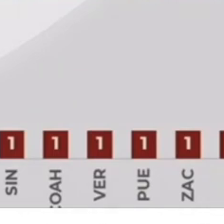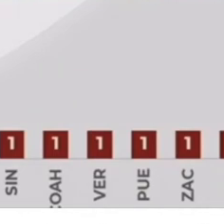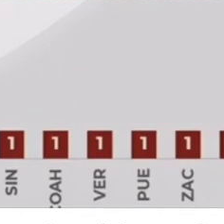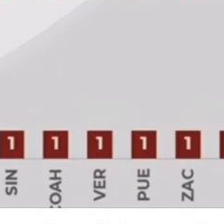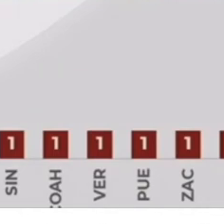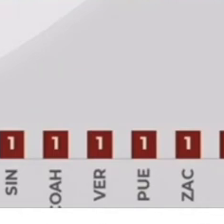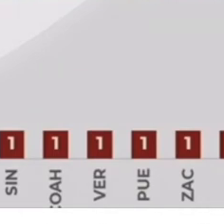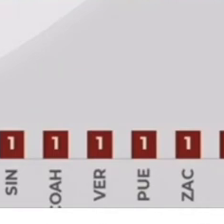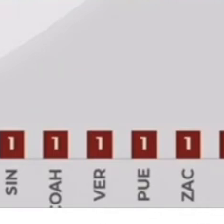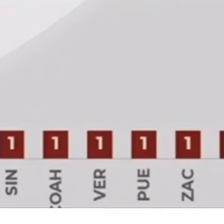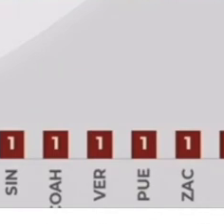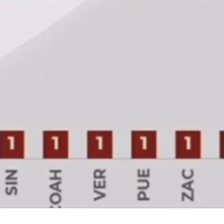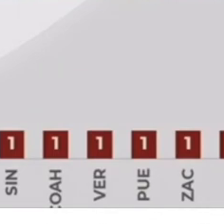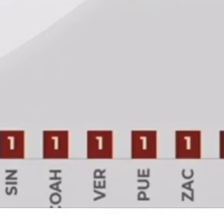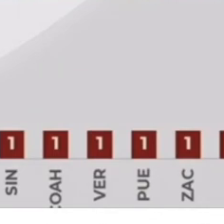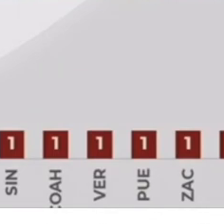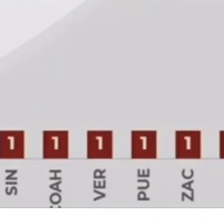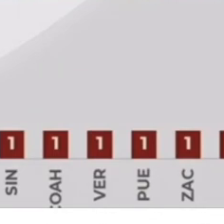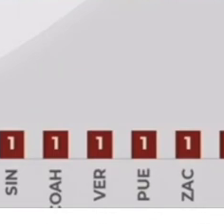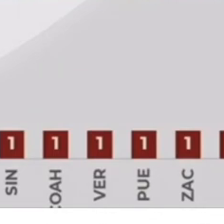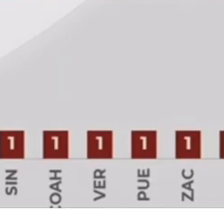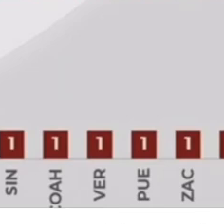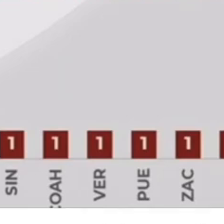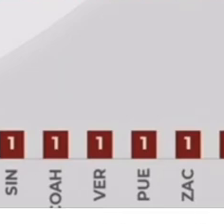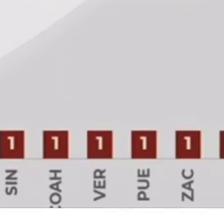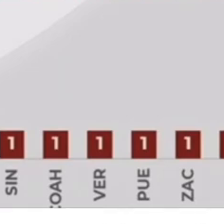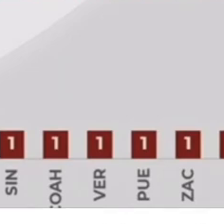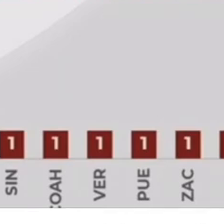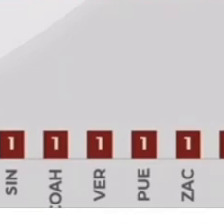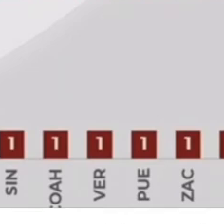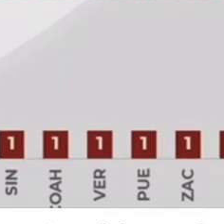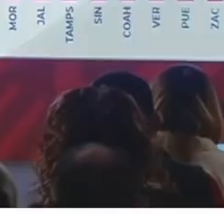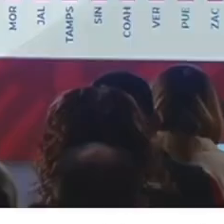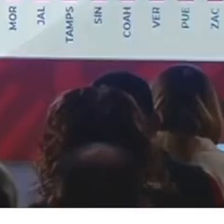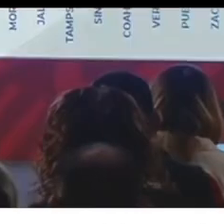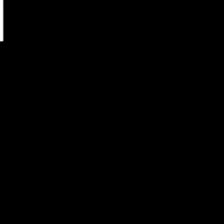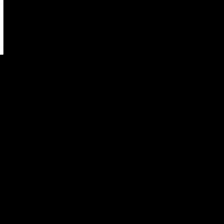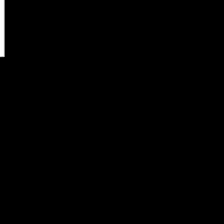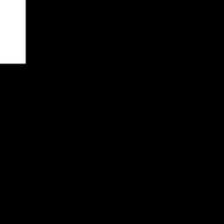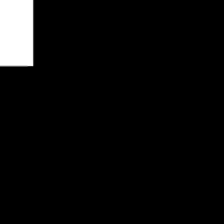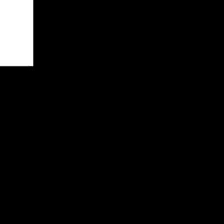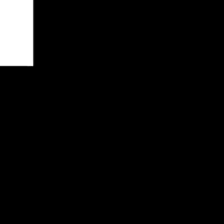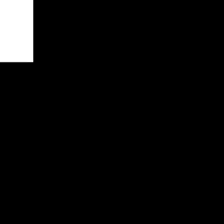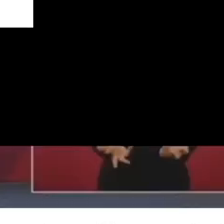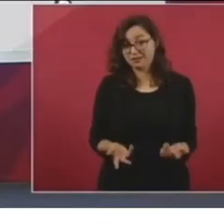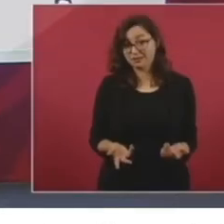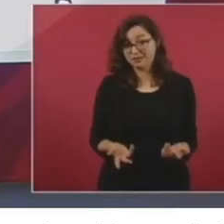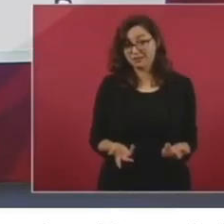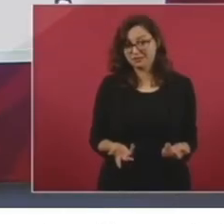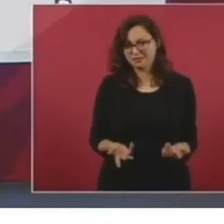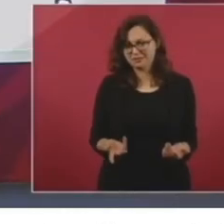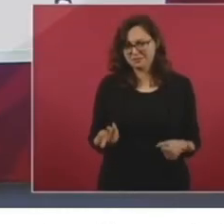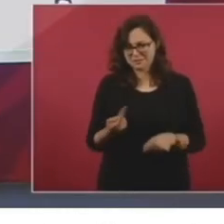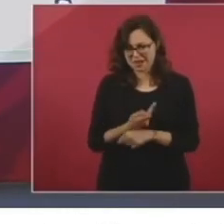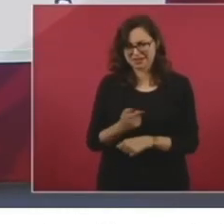presidente pidió al gobernador Diego Sinué Rodríguez Vallejo que revise la permanencia del fiscal general. ¿Por